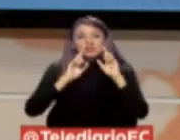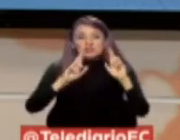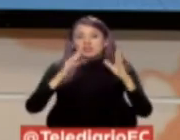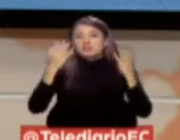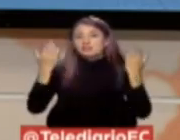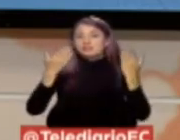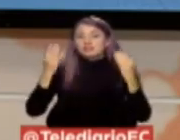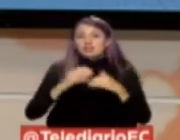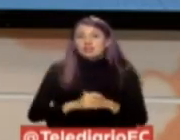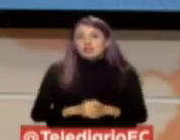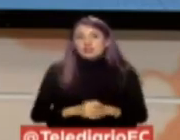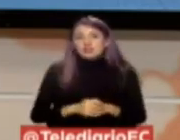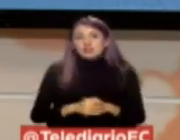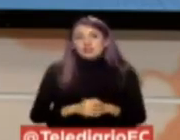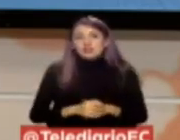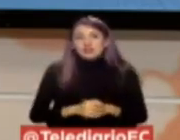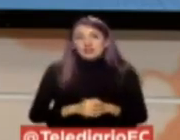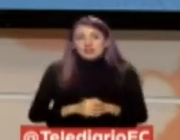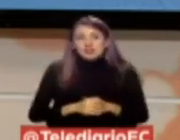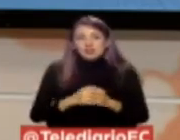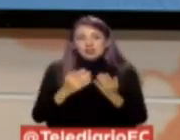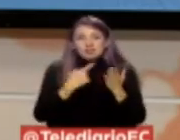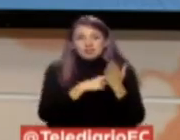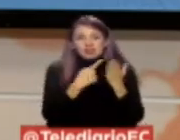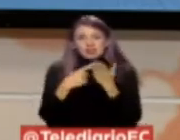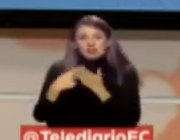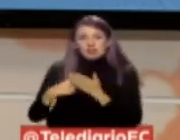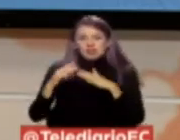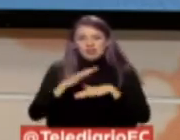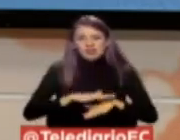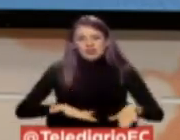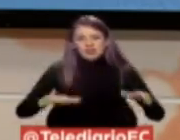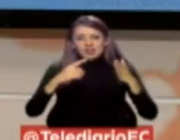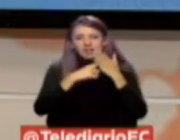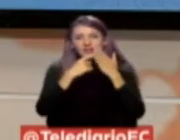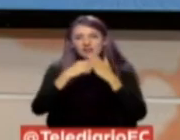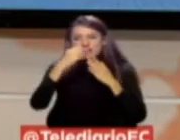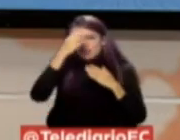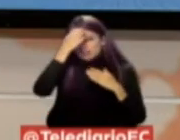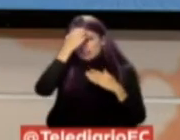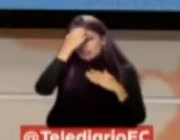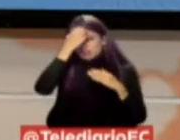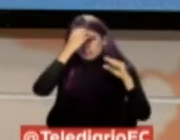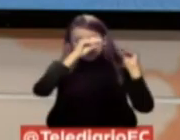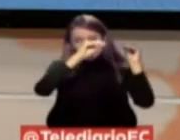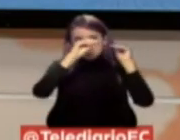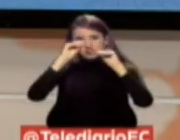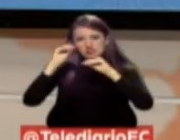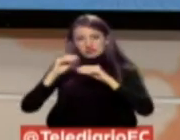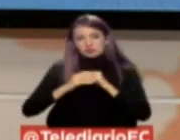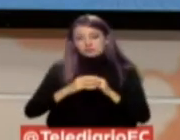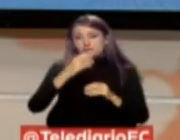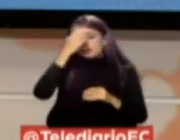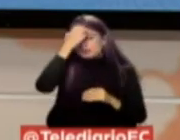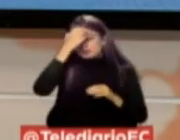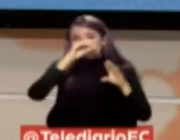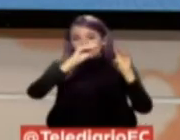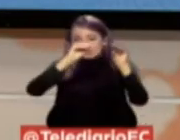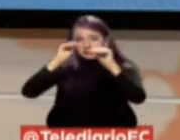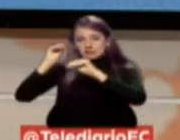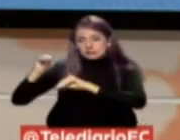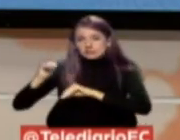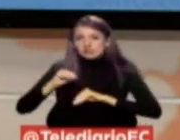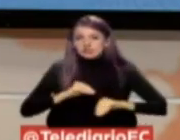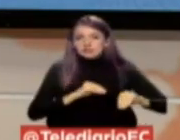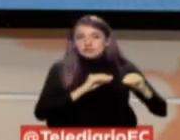hizo. Solamente que, Eduardo, creo que la discusión responsable es que esto se combate con educación, esto se combate con pedagogía.